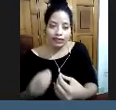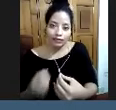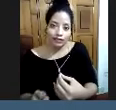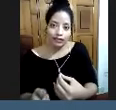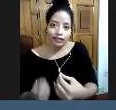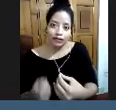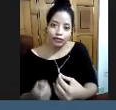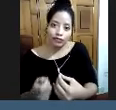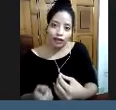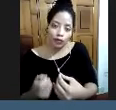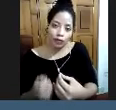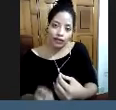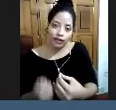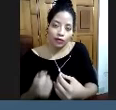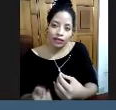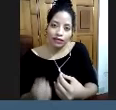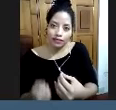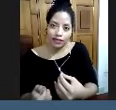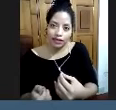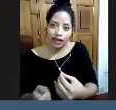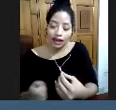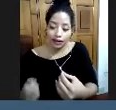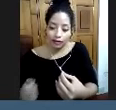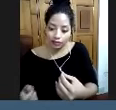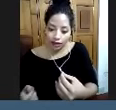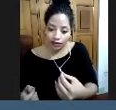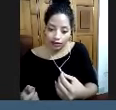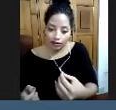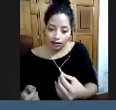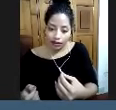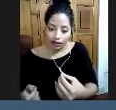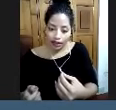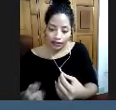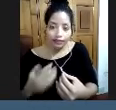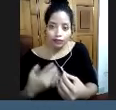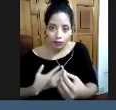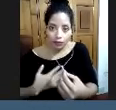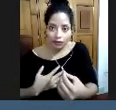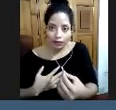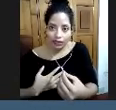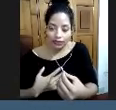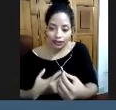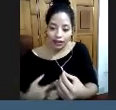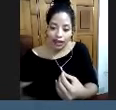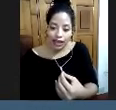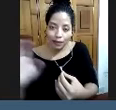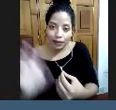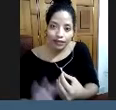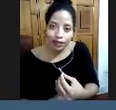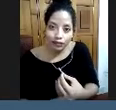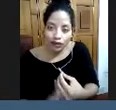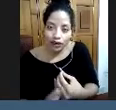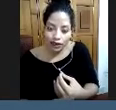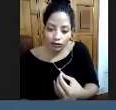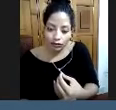de las deficiencias que ustedes como padres y como madres de familia han encontrado desde su propia experiencia. En base